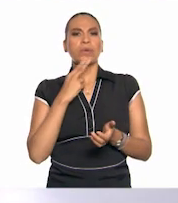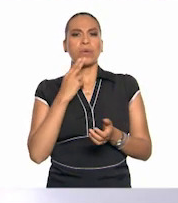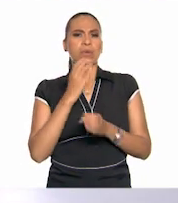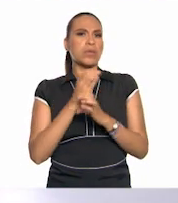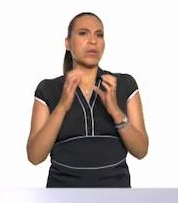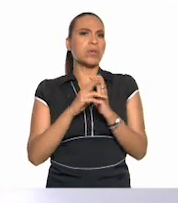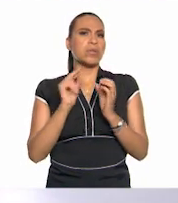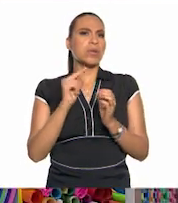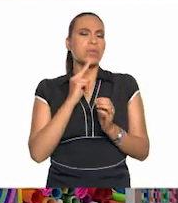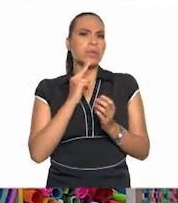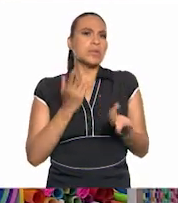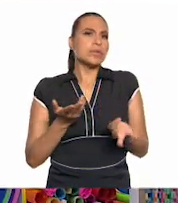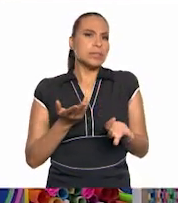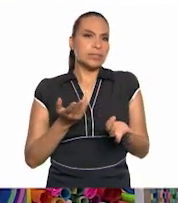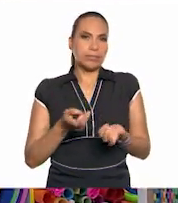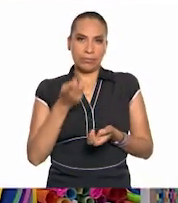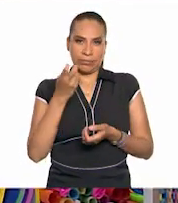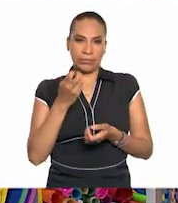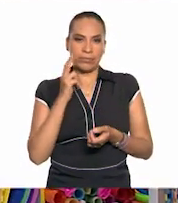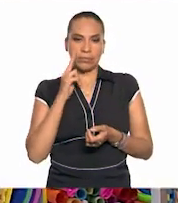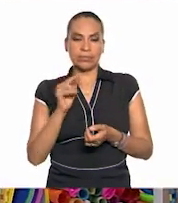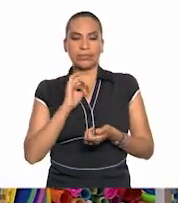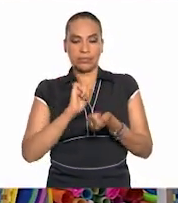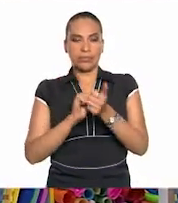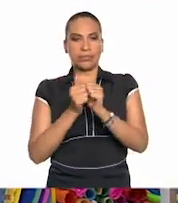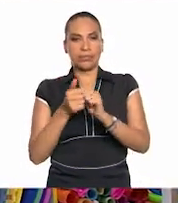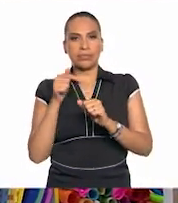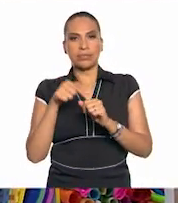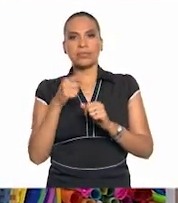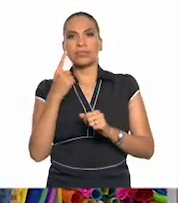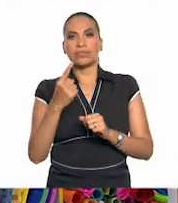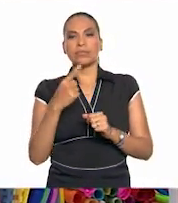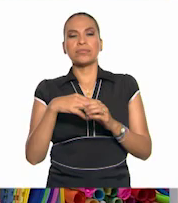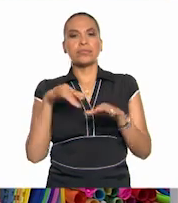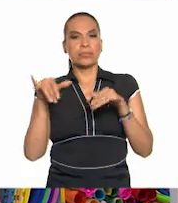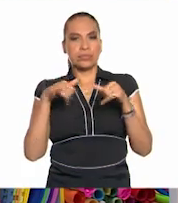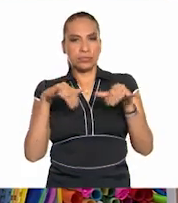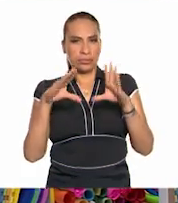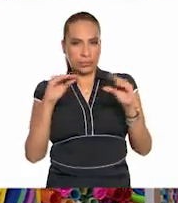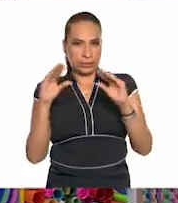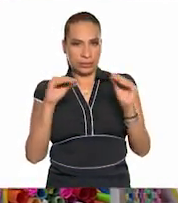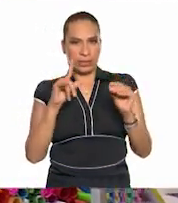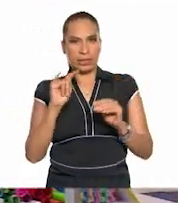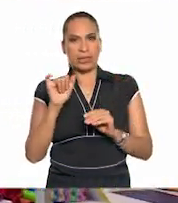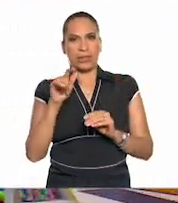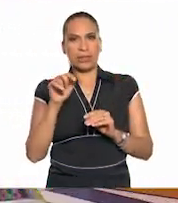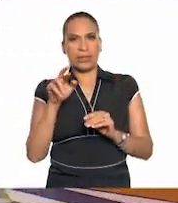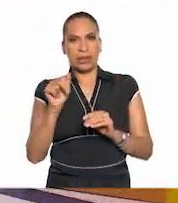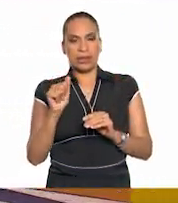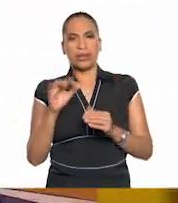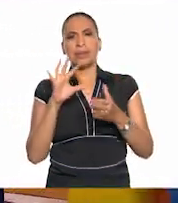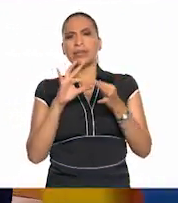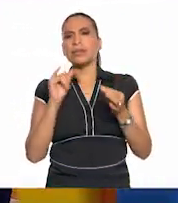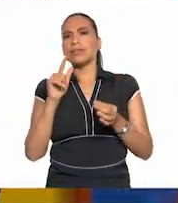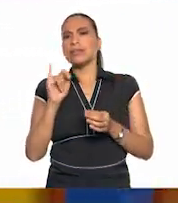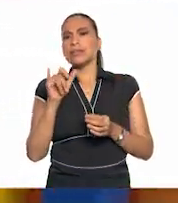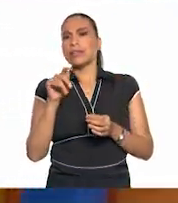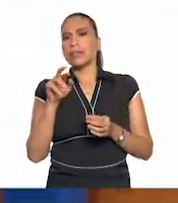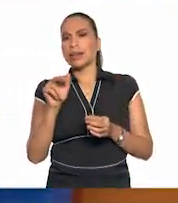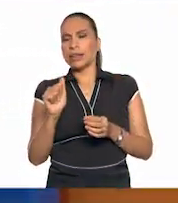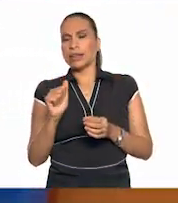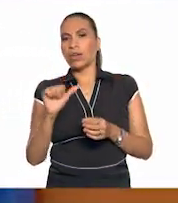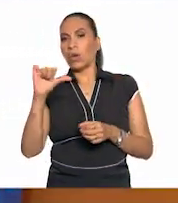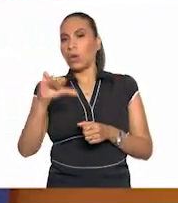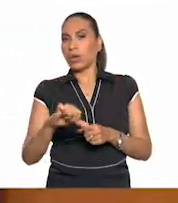no nos quede, exacto, por ejemplo, ¿no? Y convertirla en un títere. Y justamente hablando de títeres, Mariana, ajá,